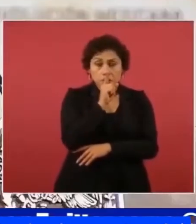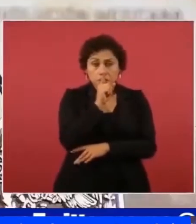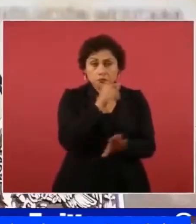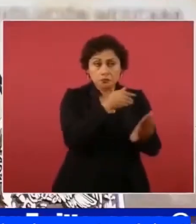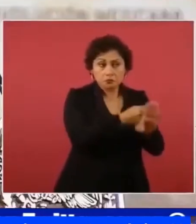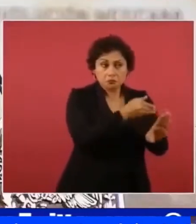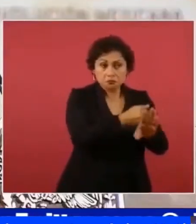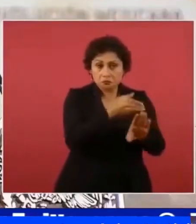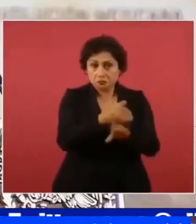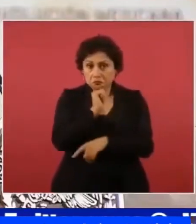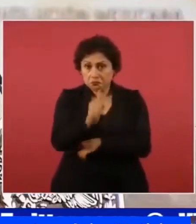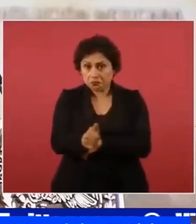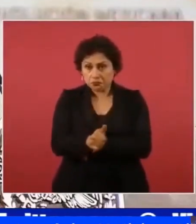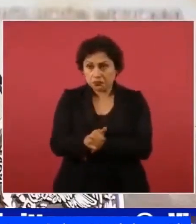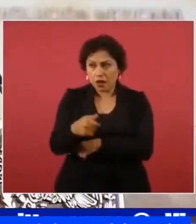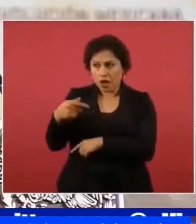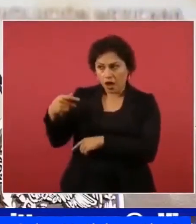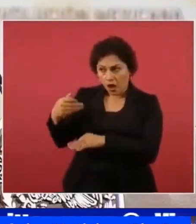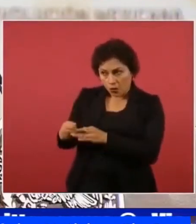pues está en su derecho.